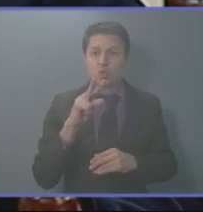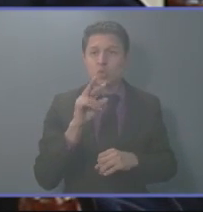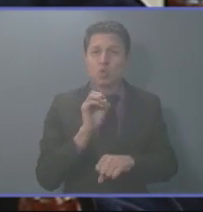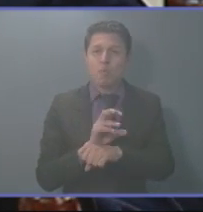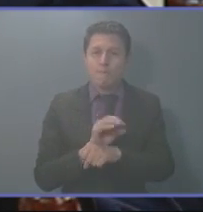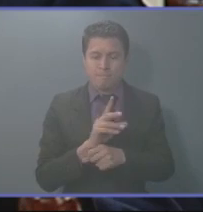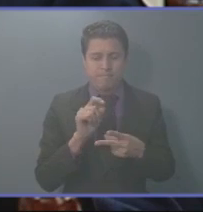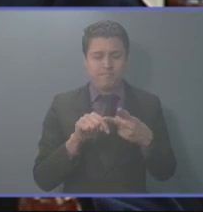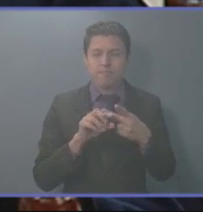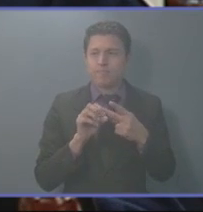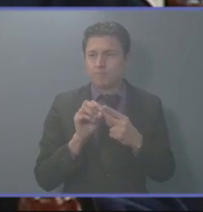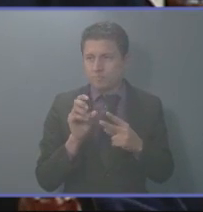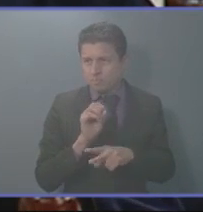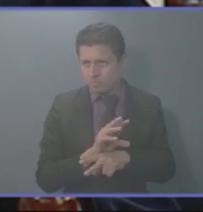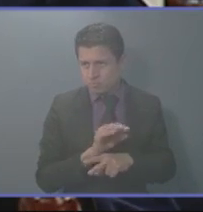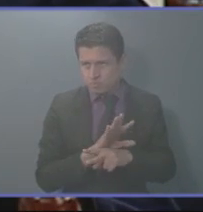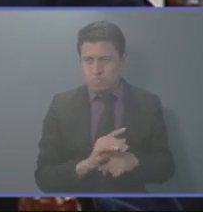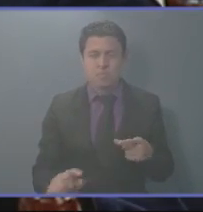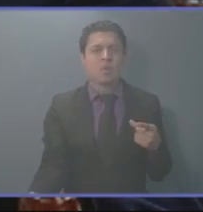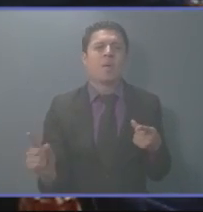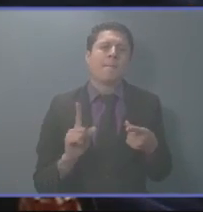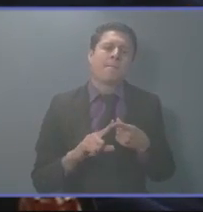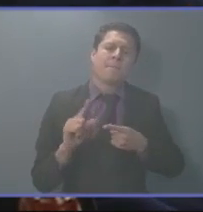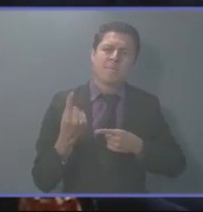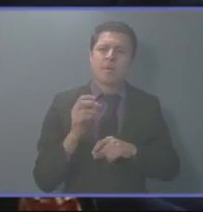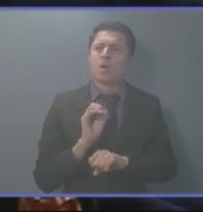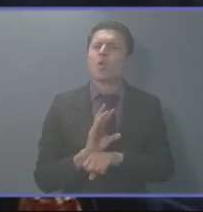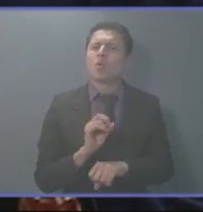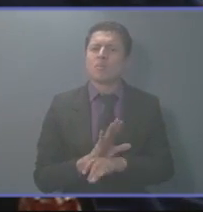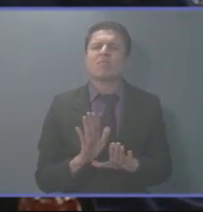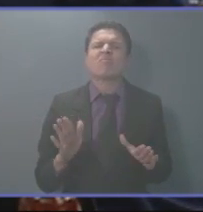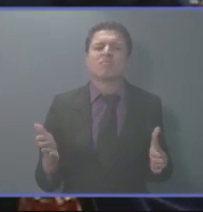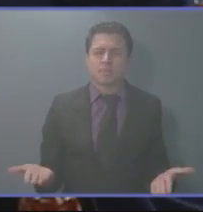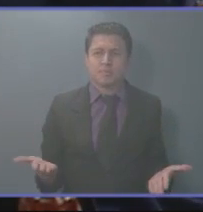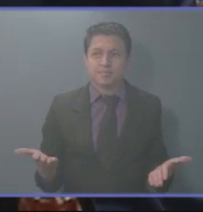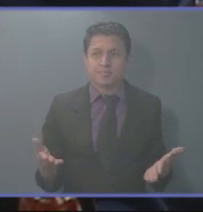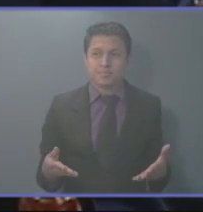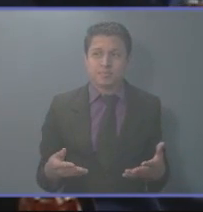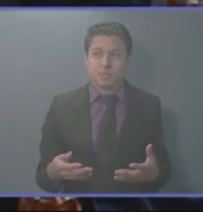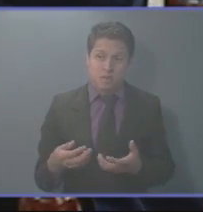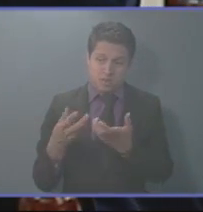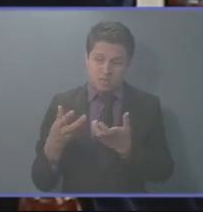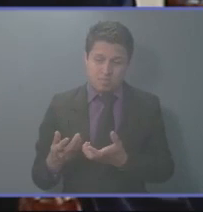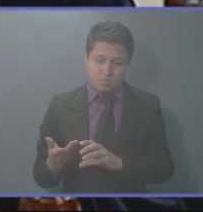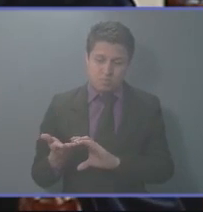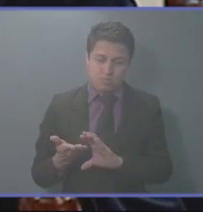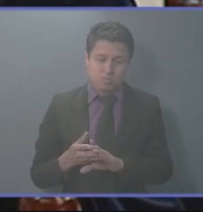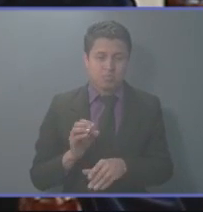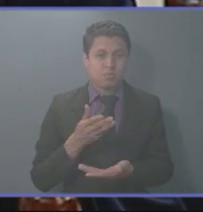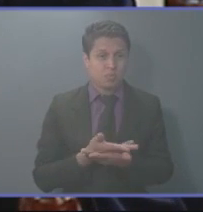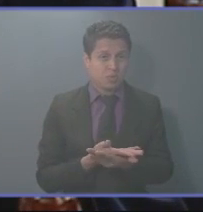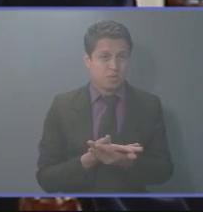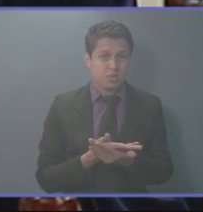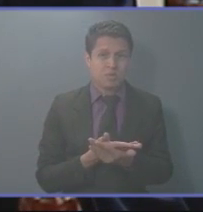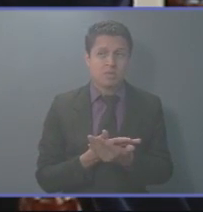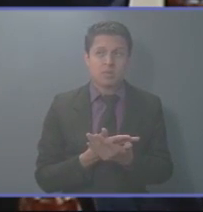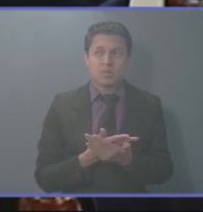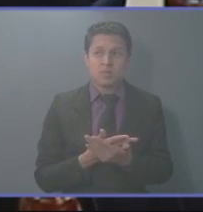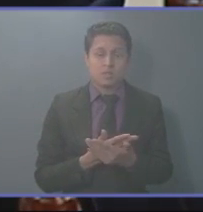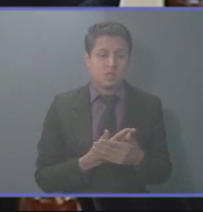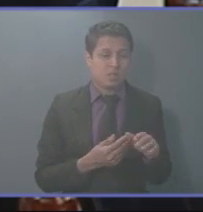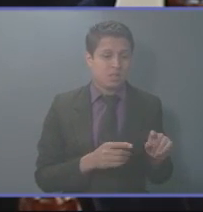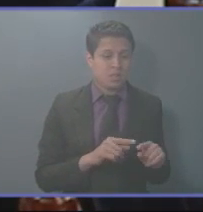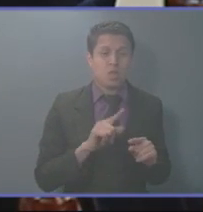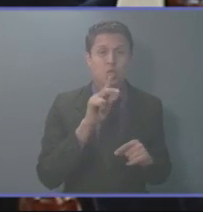destacar. La primera consistía precisamente en aumentar de